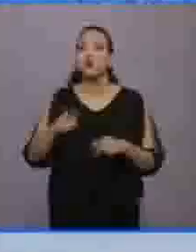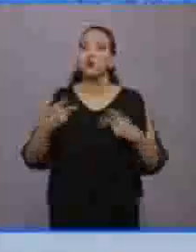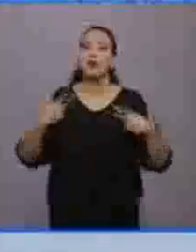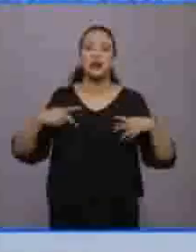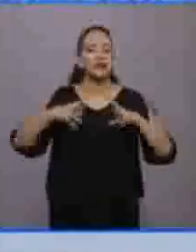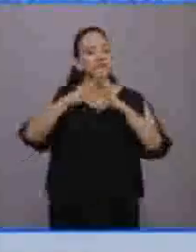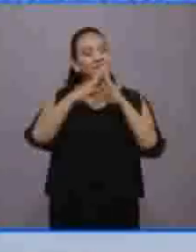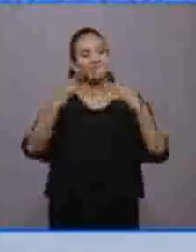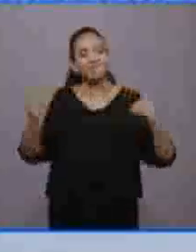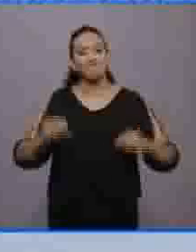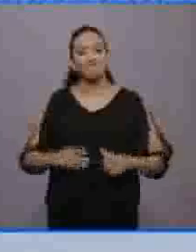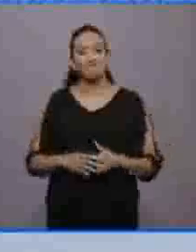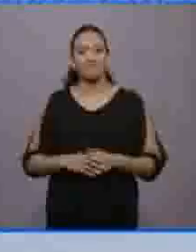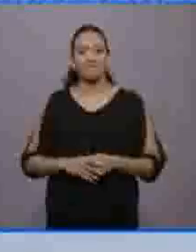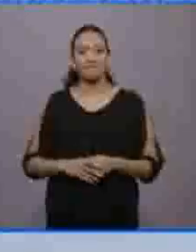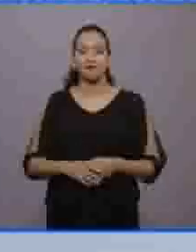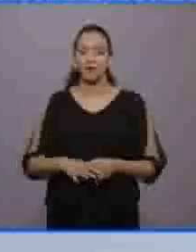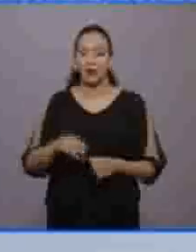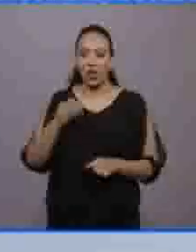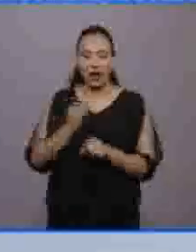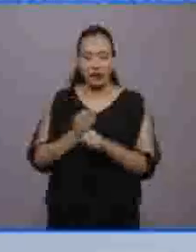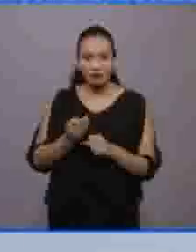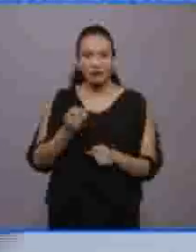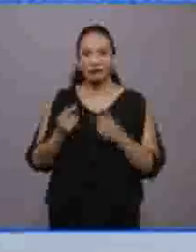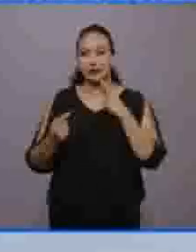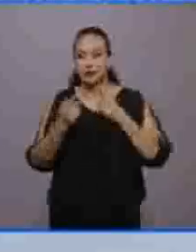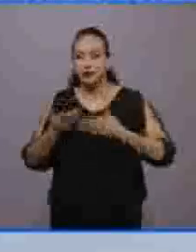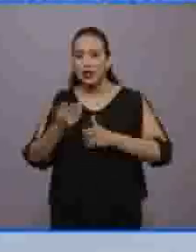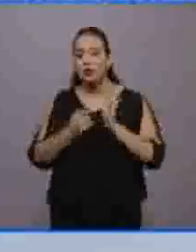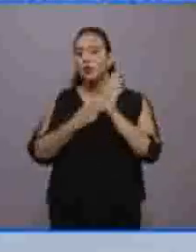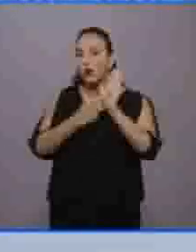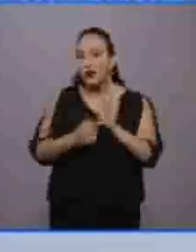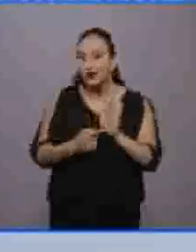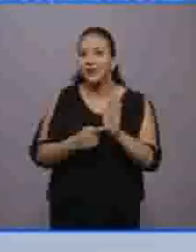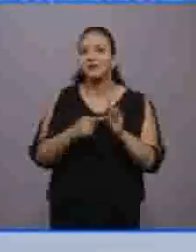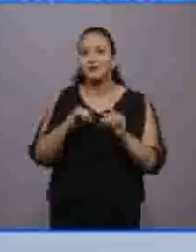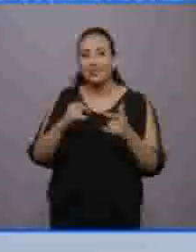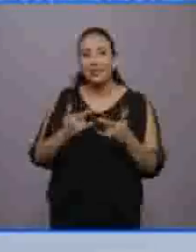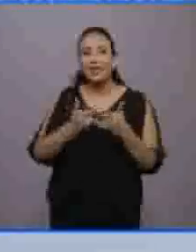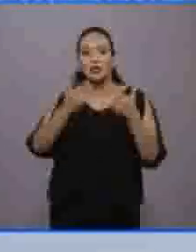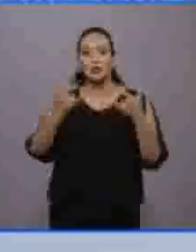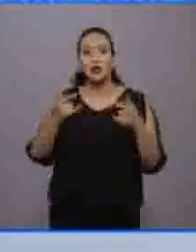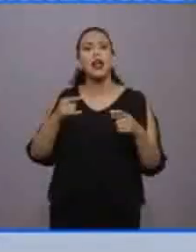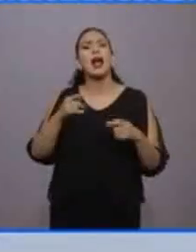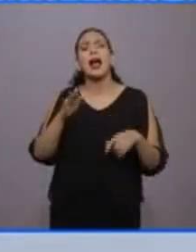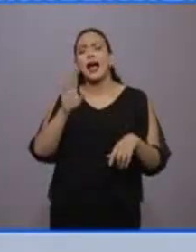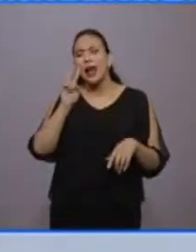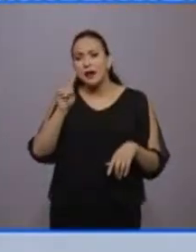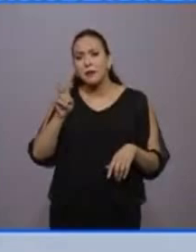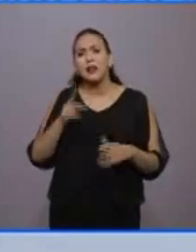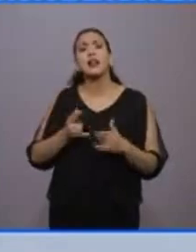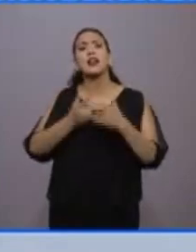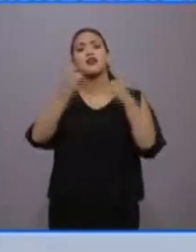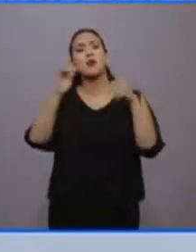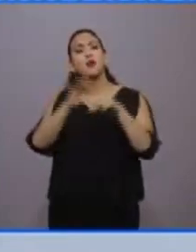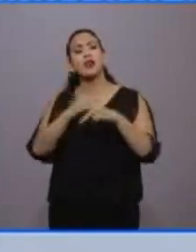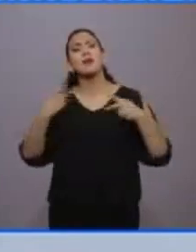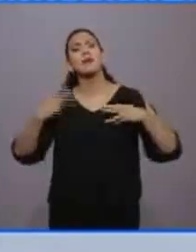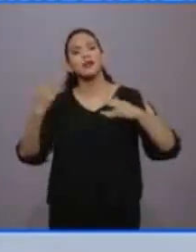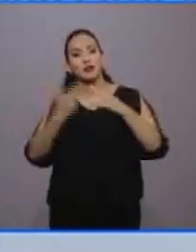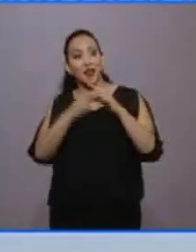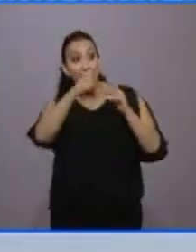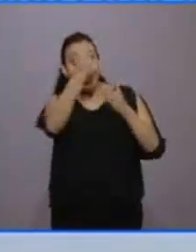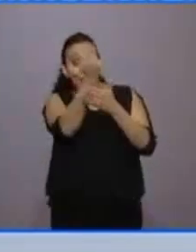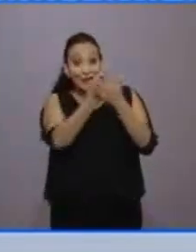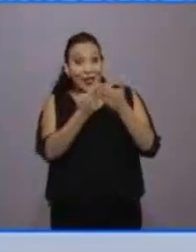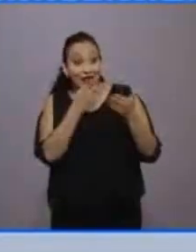generación. Discute de una manera muy somera, pero sí discute la historia de cómo, cuándo y por qué fue sucediendo esto, que es un fenómeno reciente,